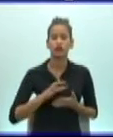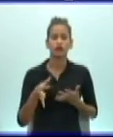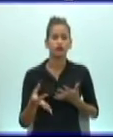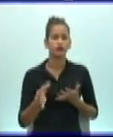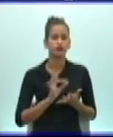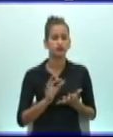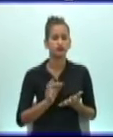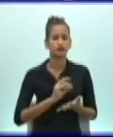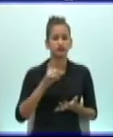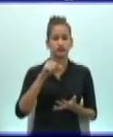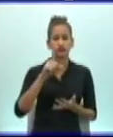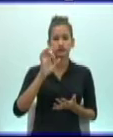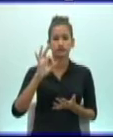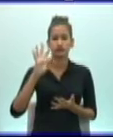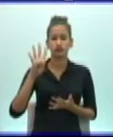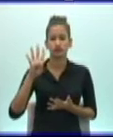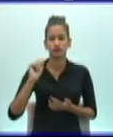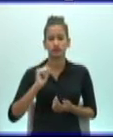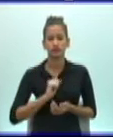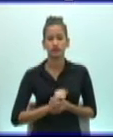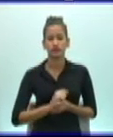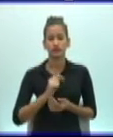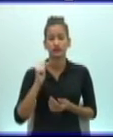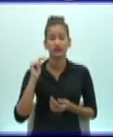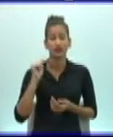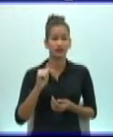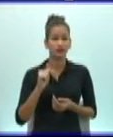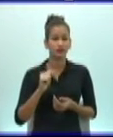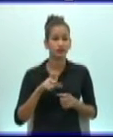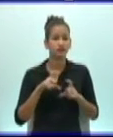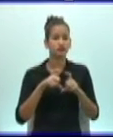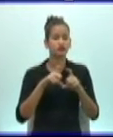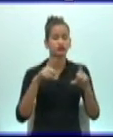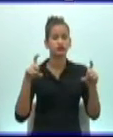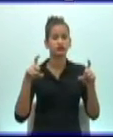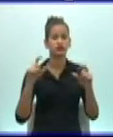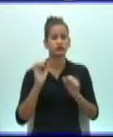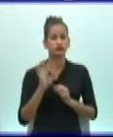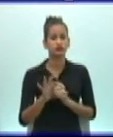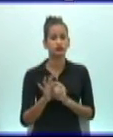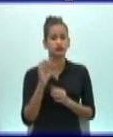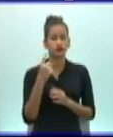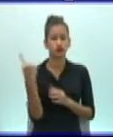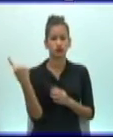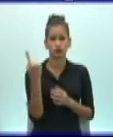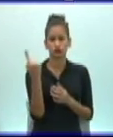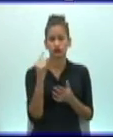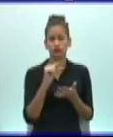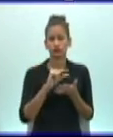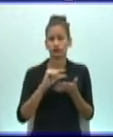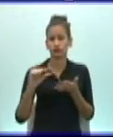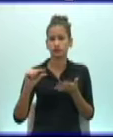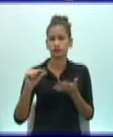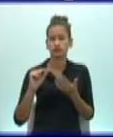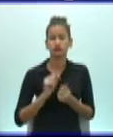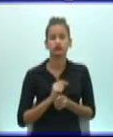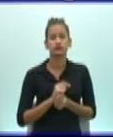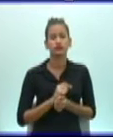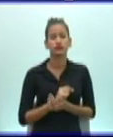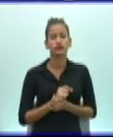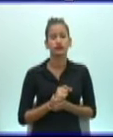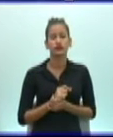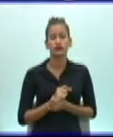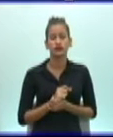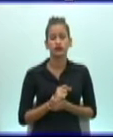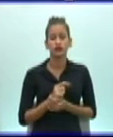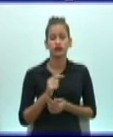página 184. De ese texto escogimos un solo fragmento, un párrafo, y me van